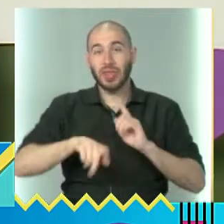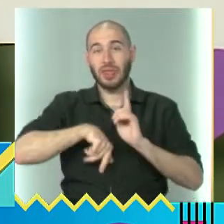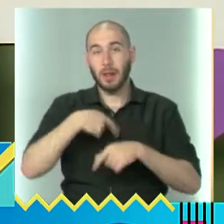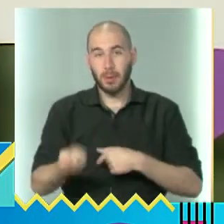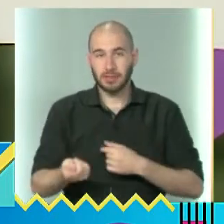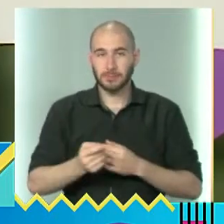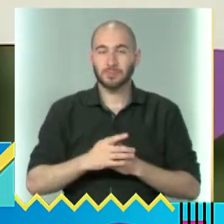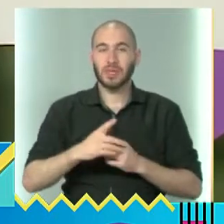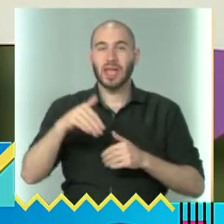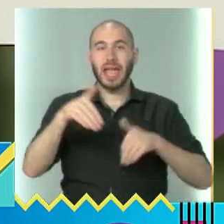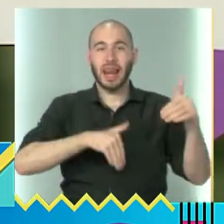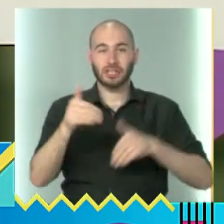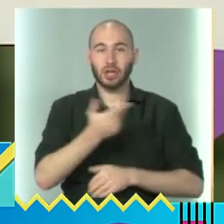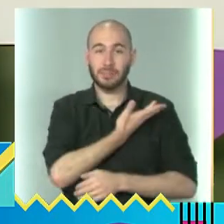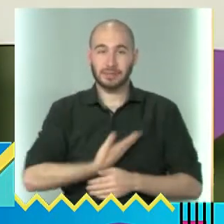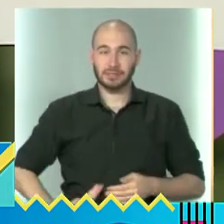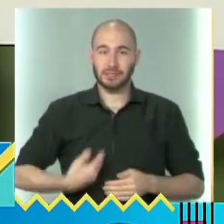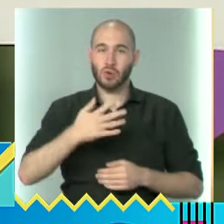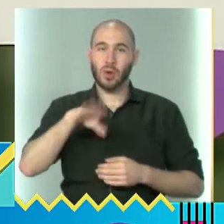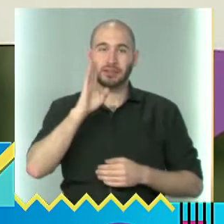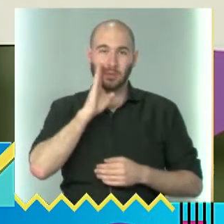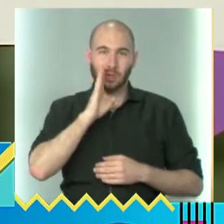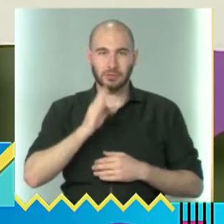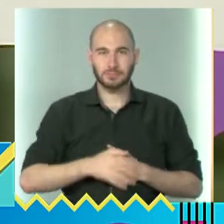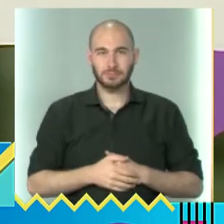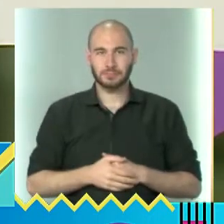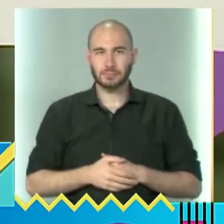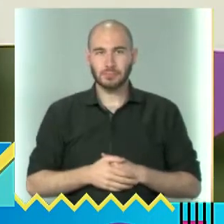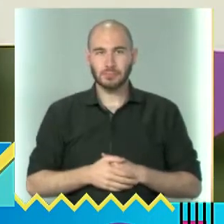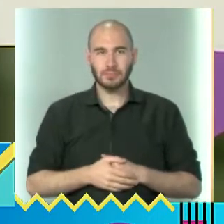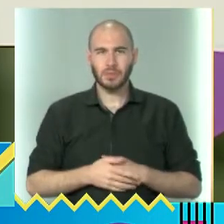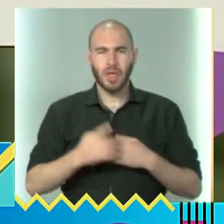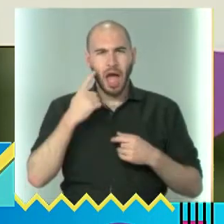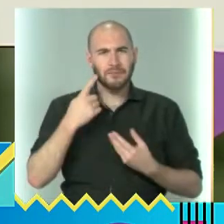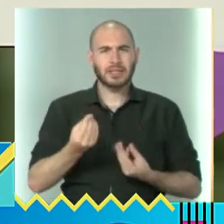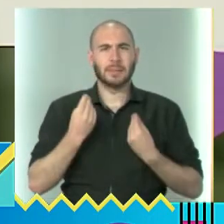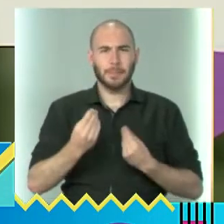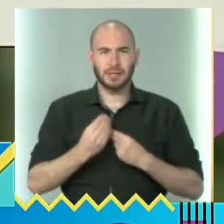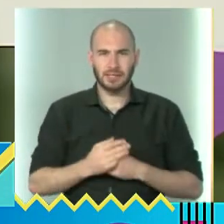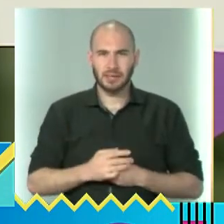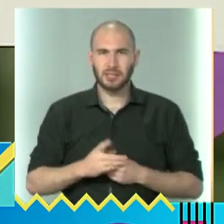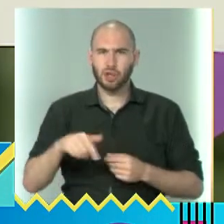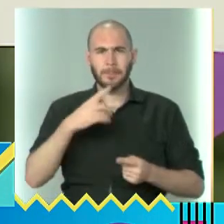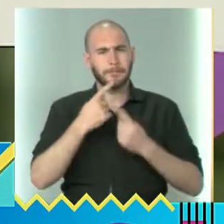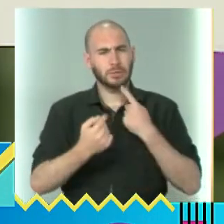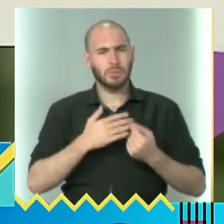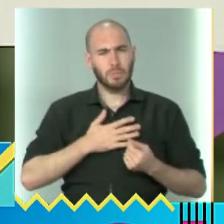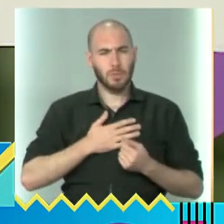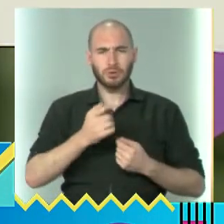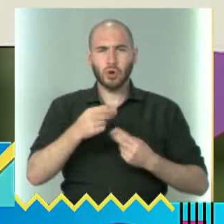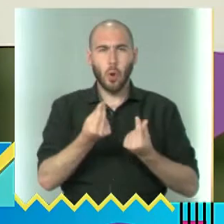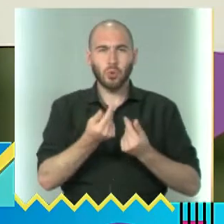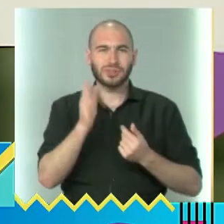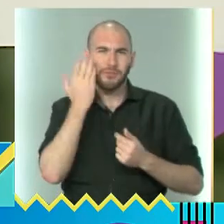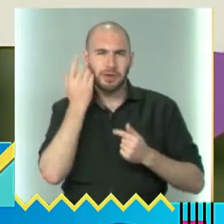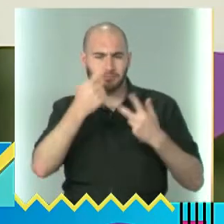en este caso, en elecciones presidenciales en Norteamérica. Bueno, ¿qué pasa con todo esto? ¿Qué nos lleva a preguntarnos a nosotros como usuarios de